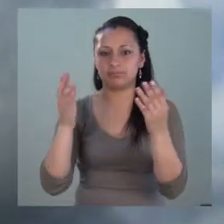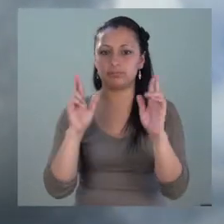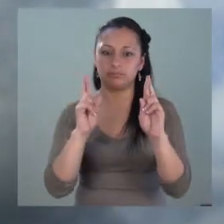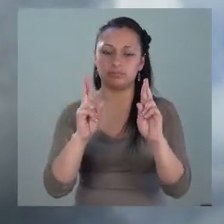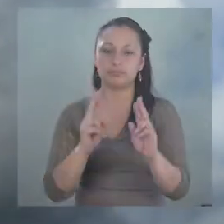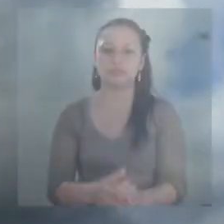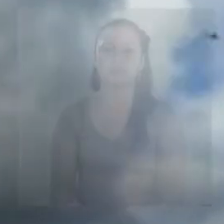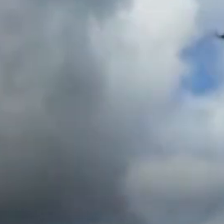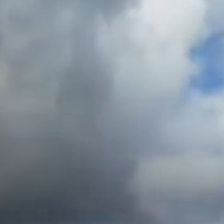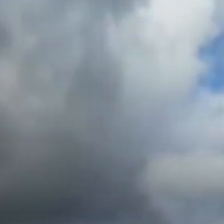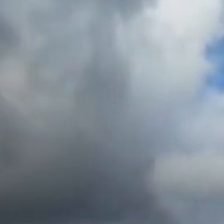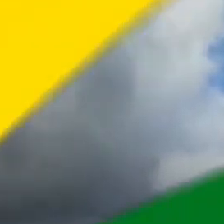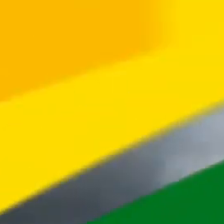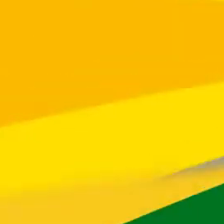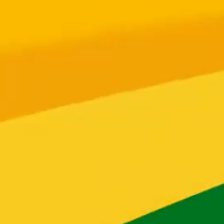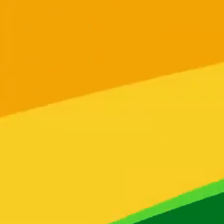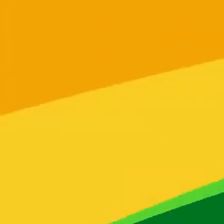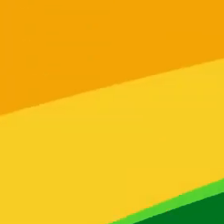aérea.